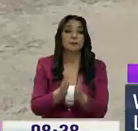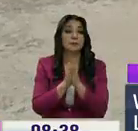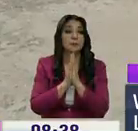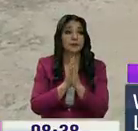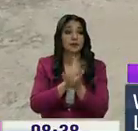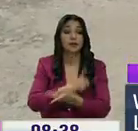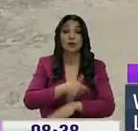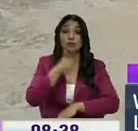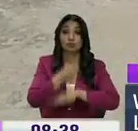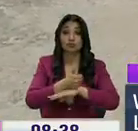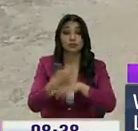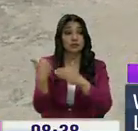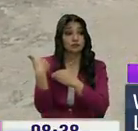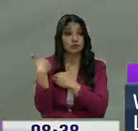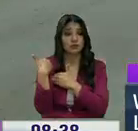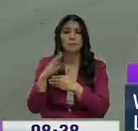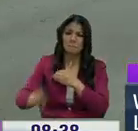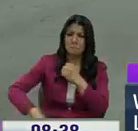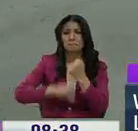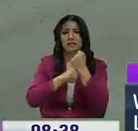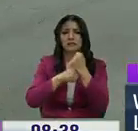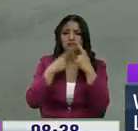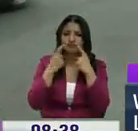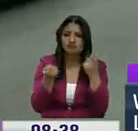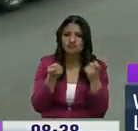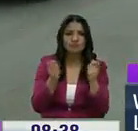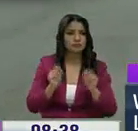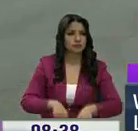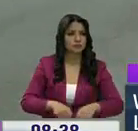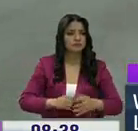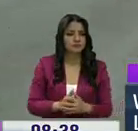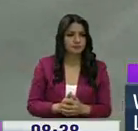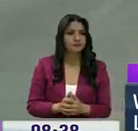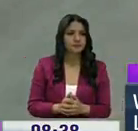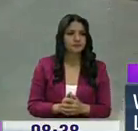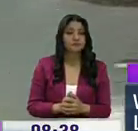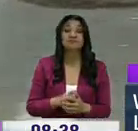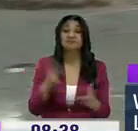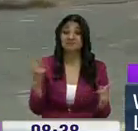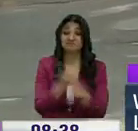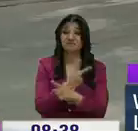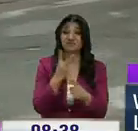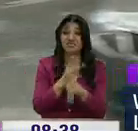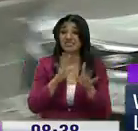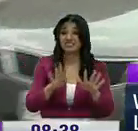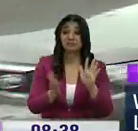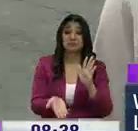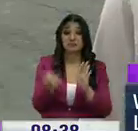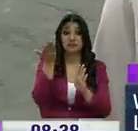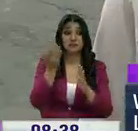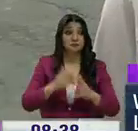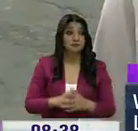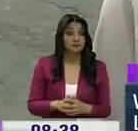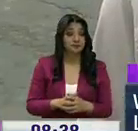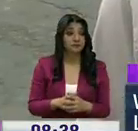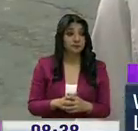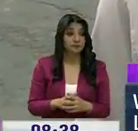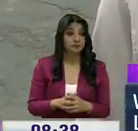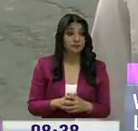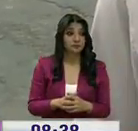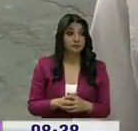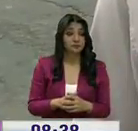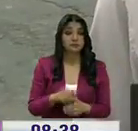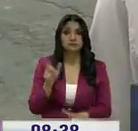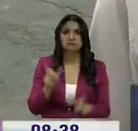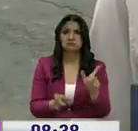las autoridades competentes refuercen los patrullajes de la zona, pues aseguran que la delincuencia ha incrementado. Aparecen los señores del